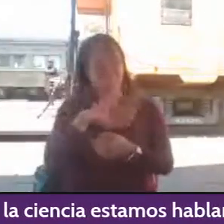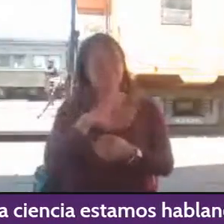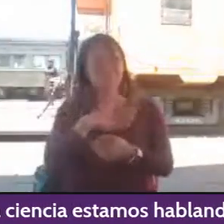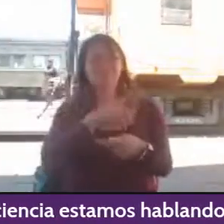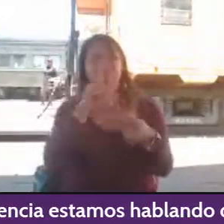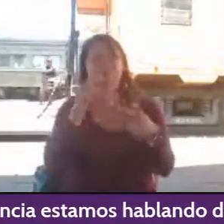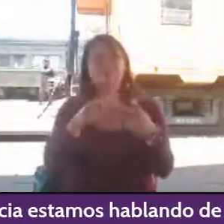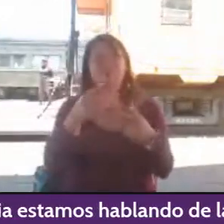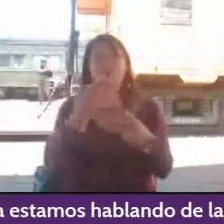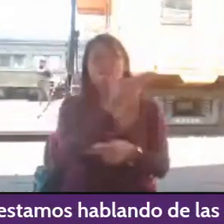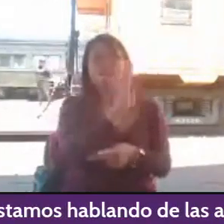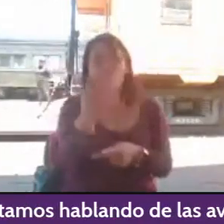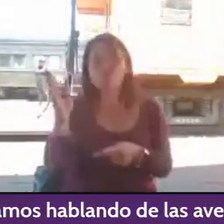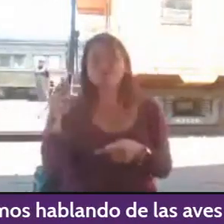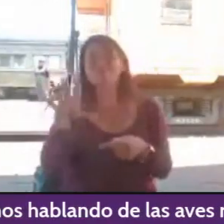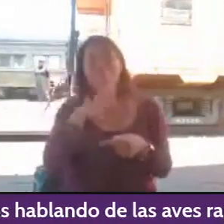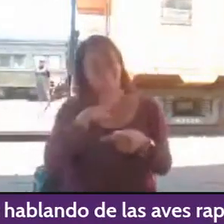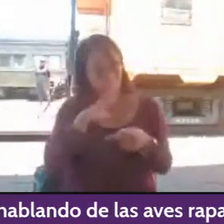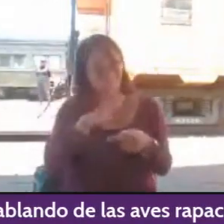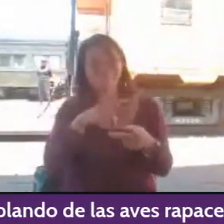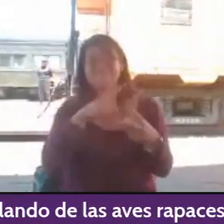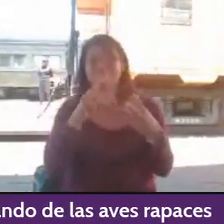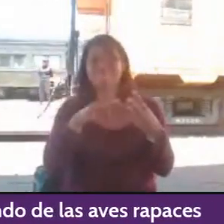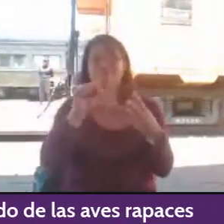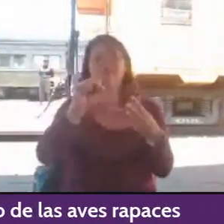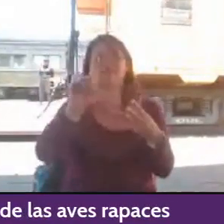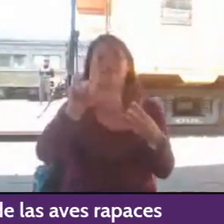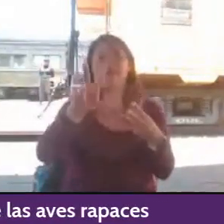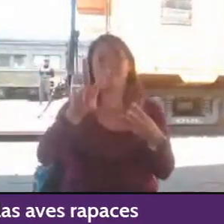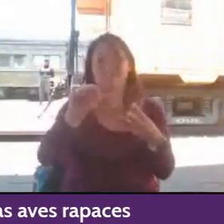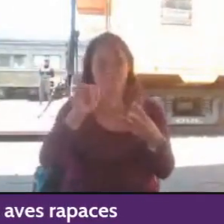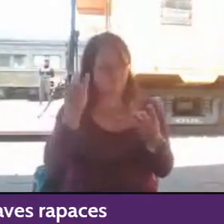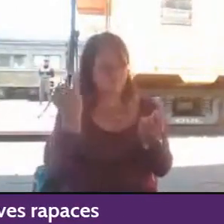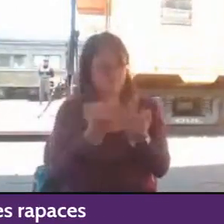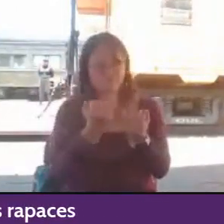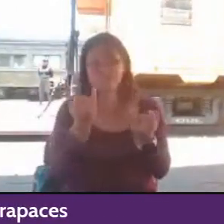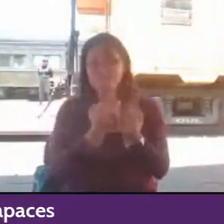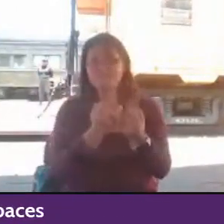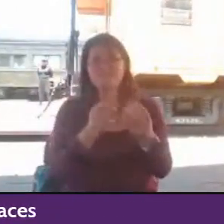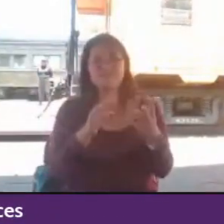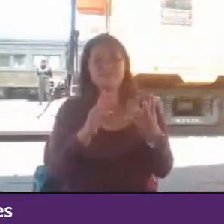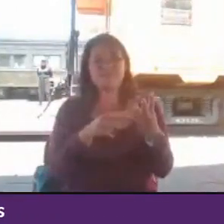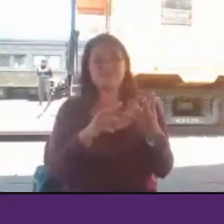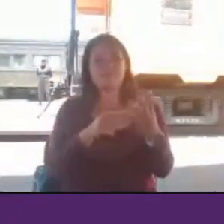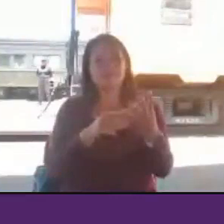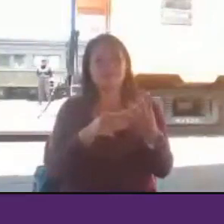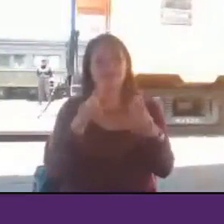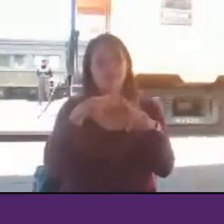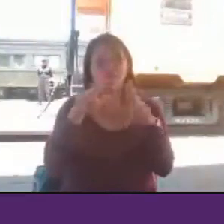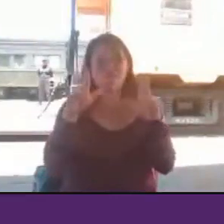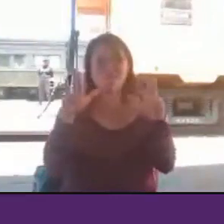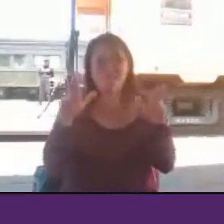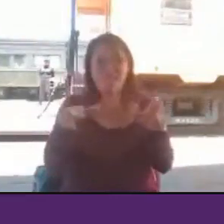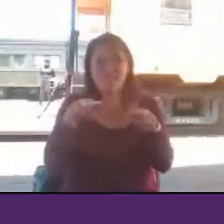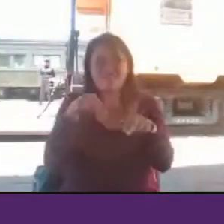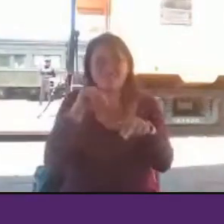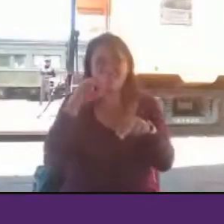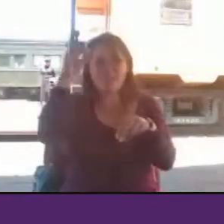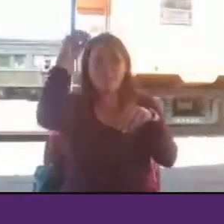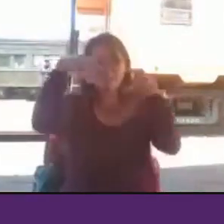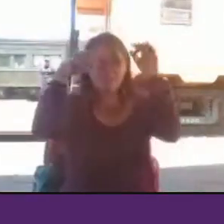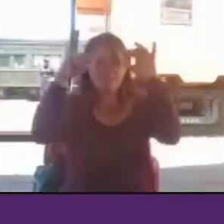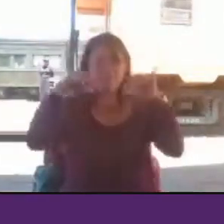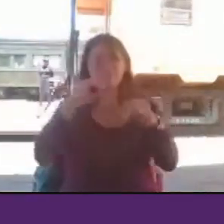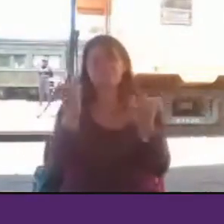bosque, también. La que sigue, en la selva, también. En la nieve, claro que sí. Y en ambientes